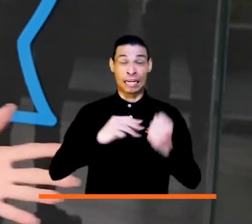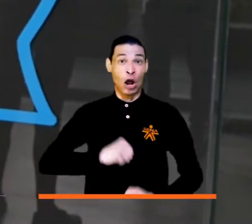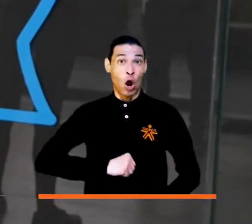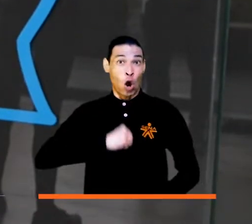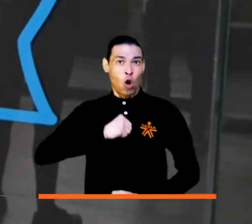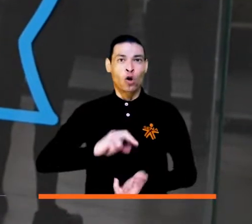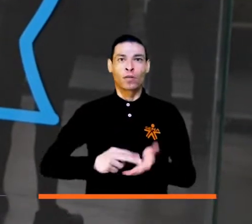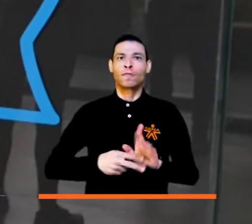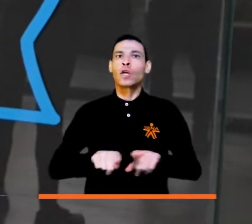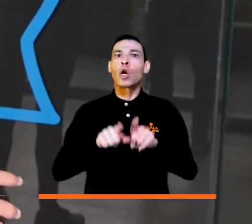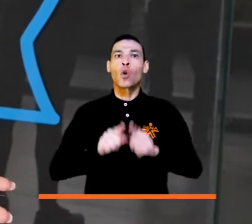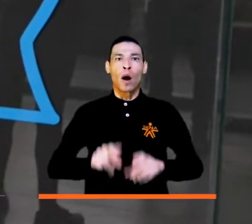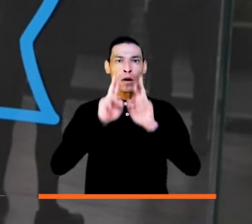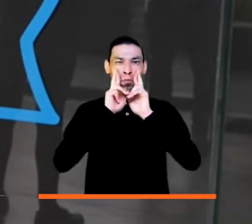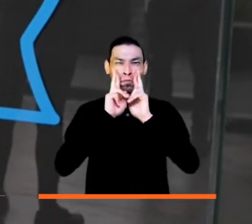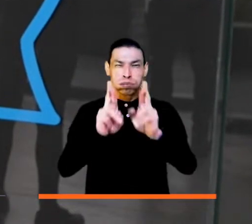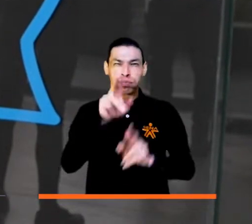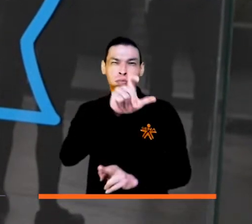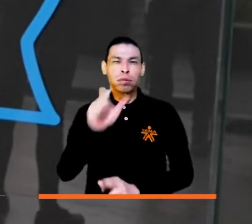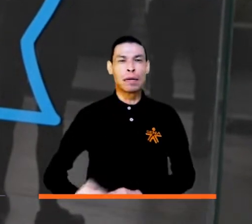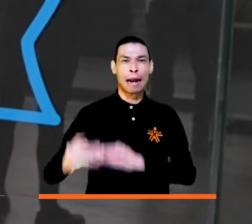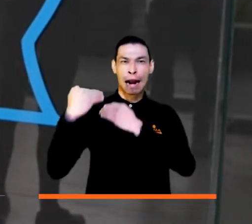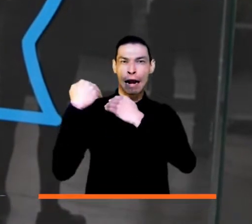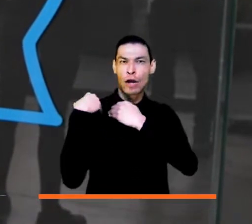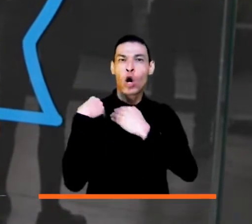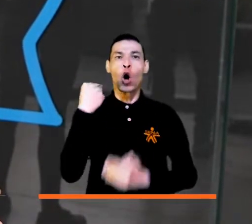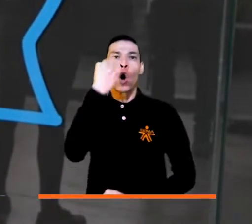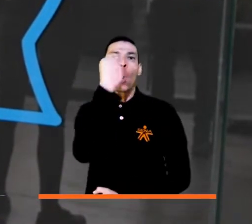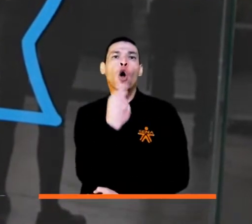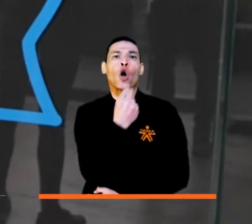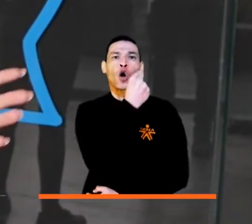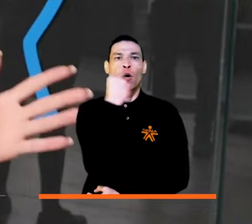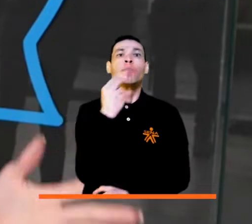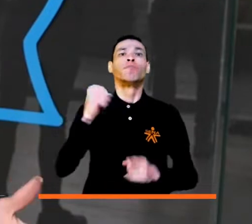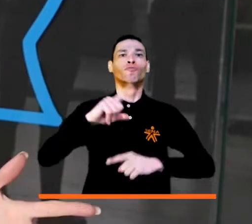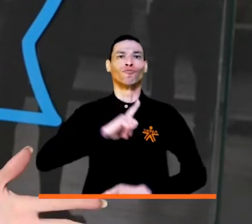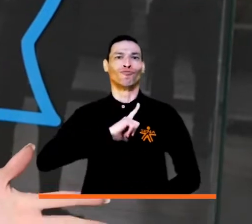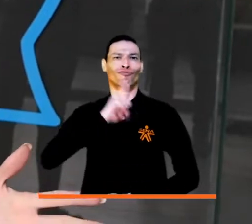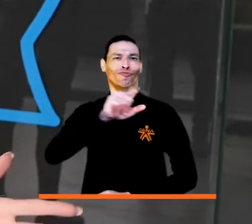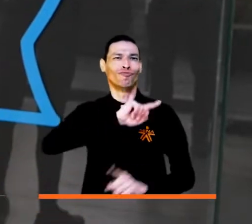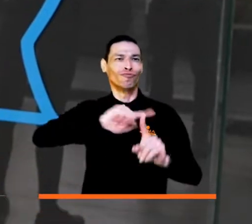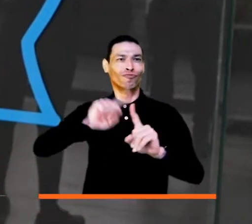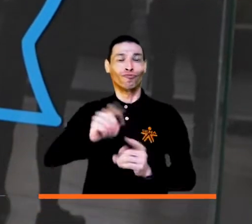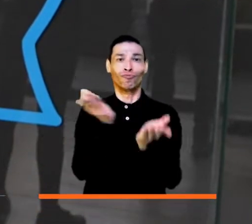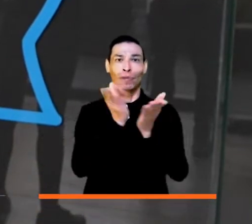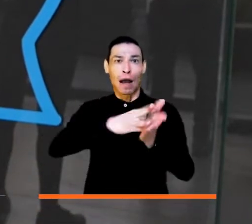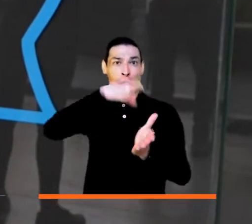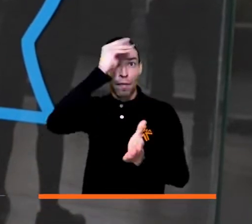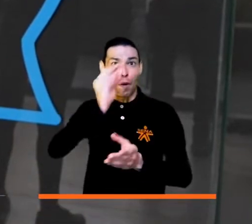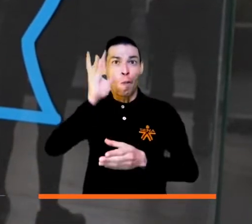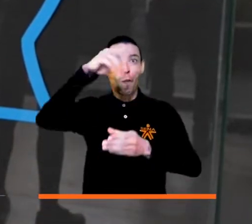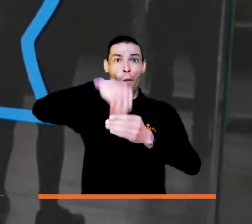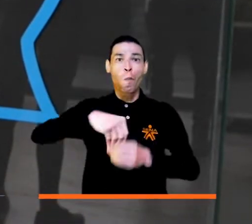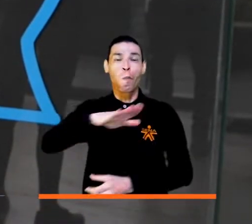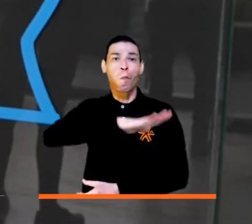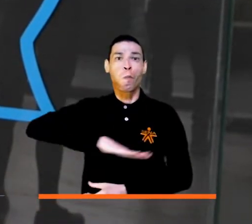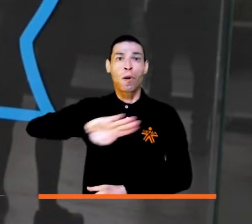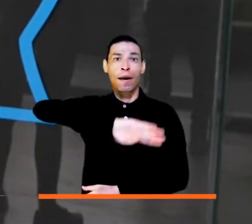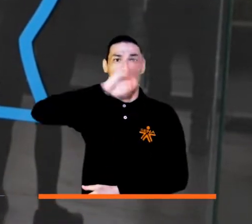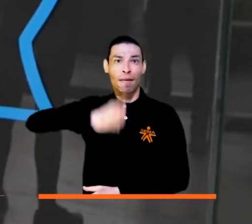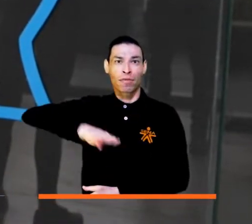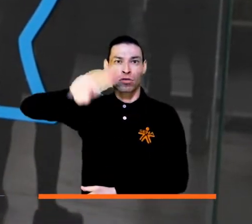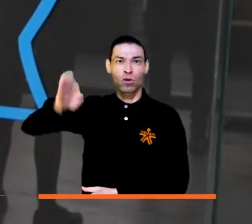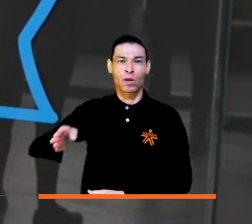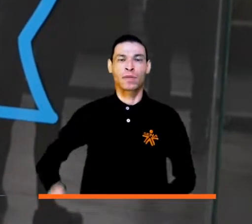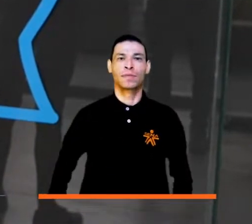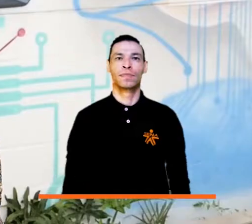Orgullo SENA es el espacio para reconocer la responsabilidad, el compromiso y sobre todo el liderazgo de nuestros aprendices de la Regional